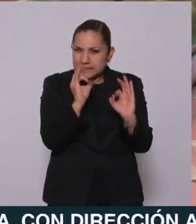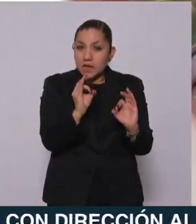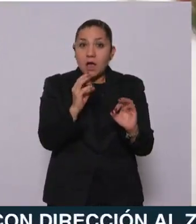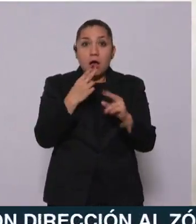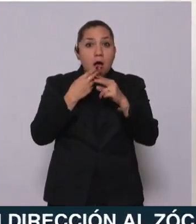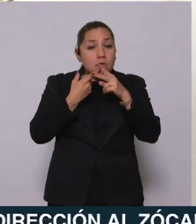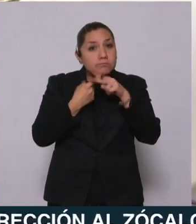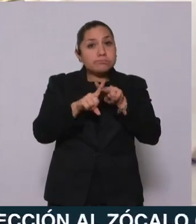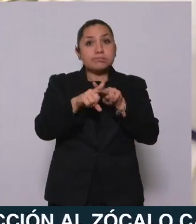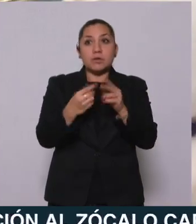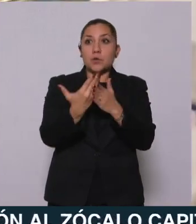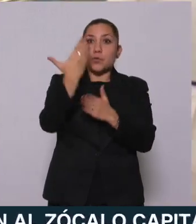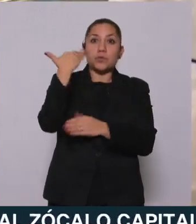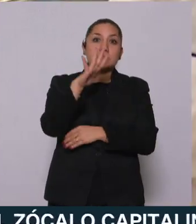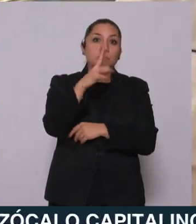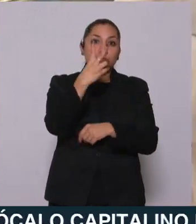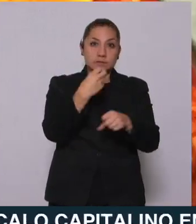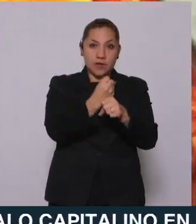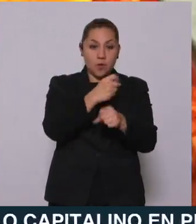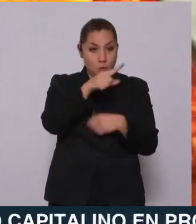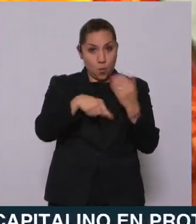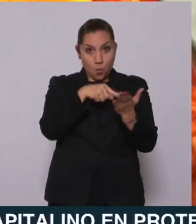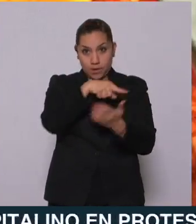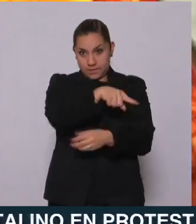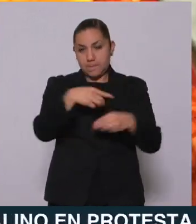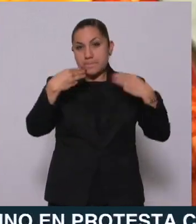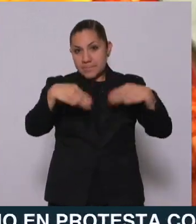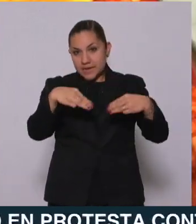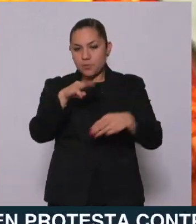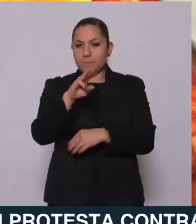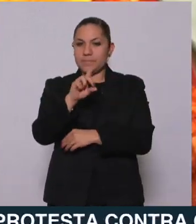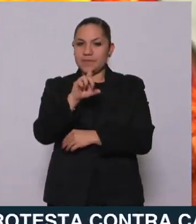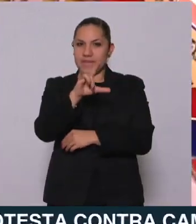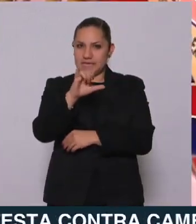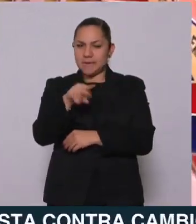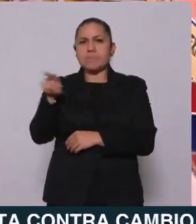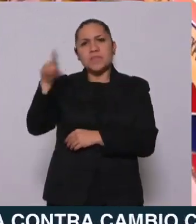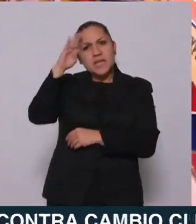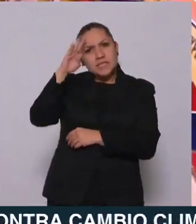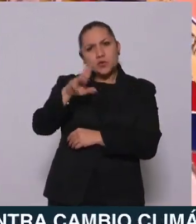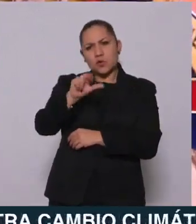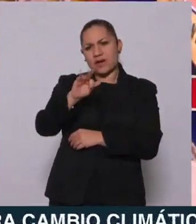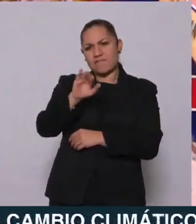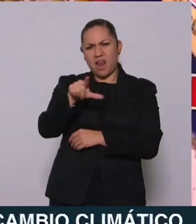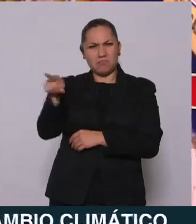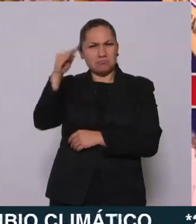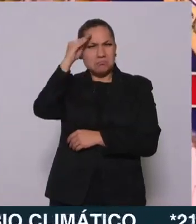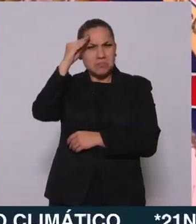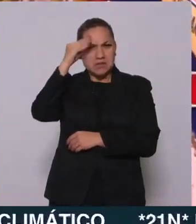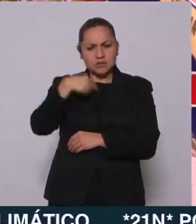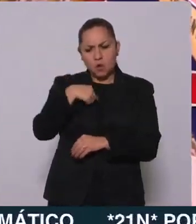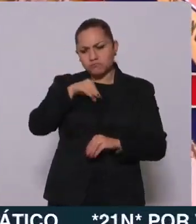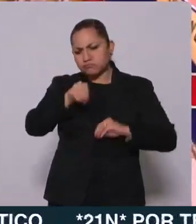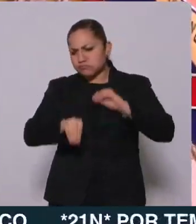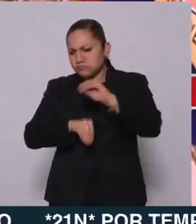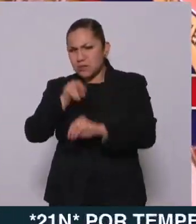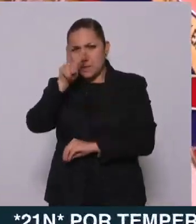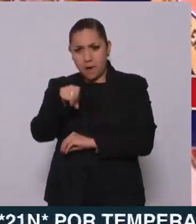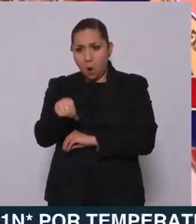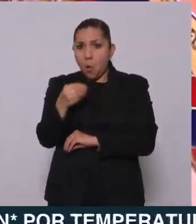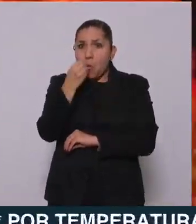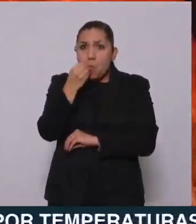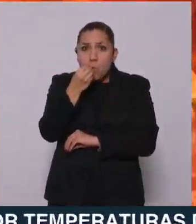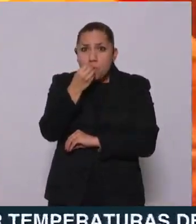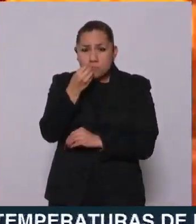68, aquí, dentro del mercado de Medellín. El señor Rafael no tenía idea que su salsa, herencia de una receta familiar, sería la clave para cautivar